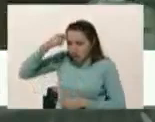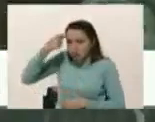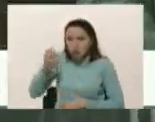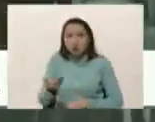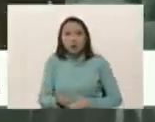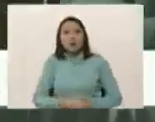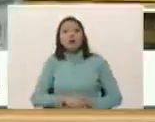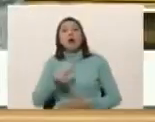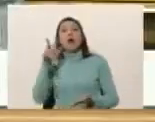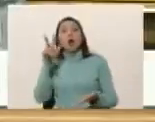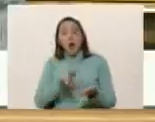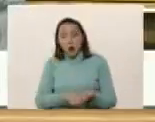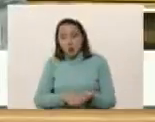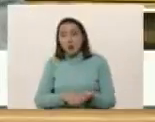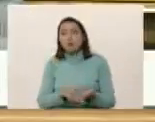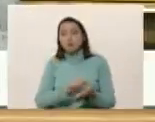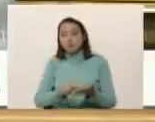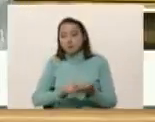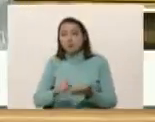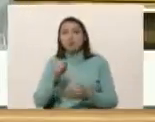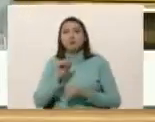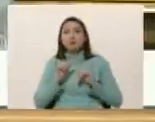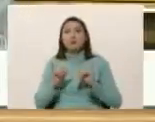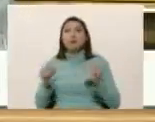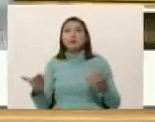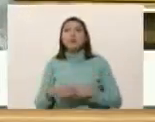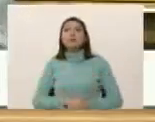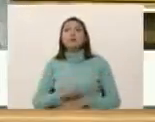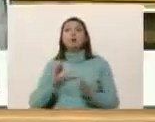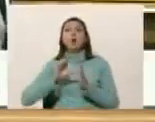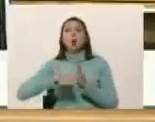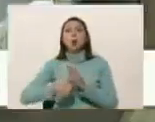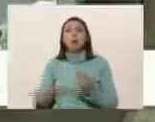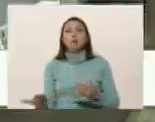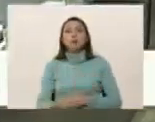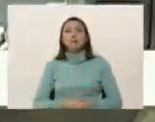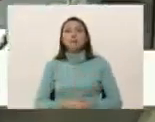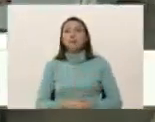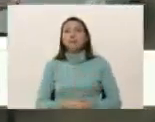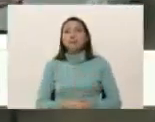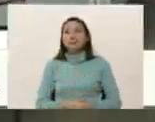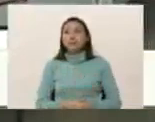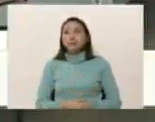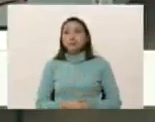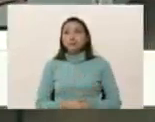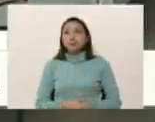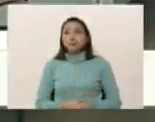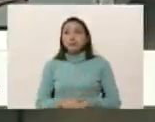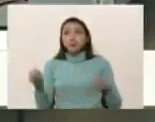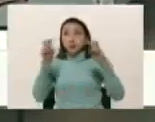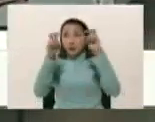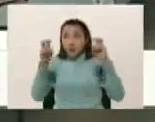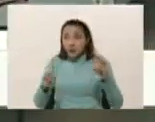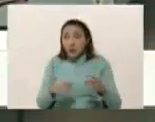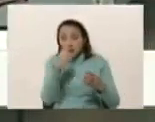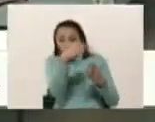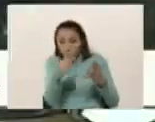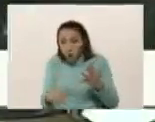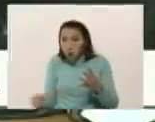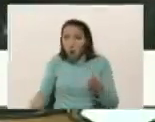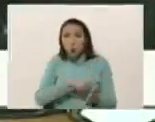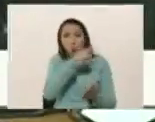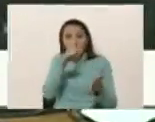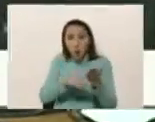aprobado como tarjeta siguiente epígrafe criterios generales sobre el